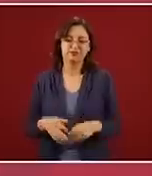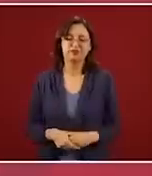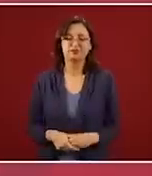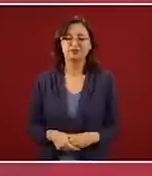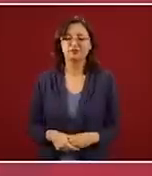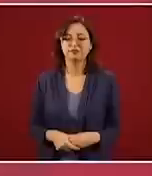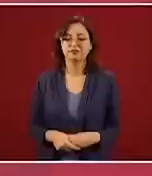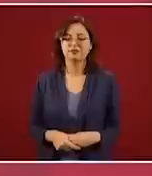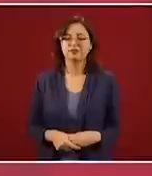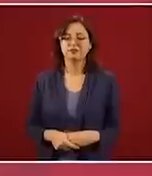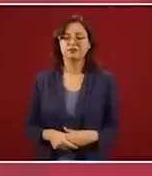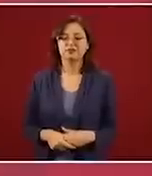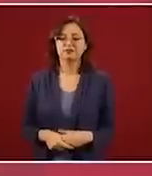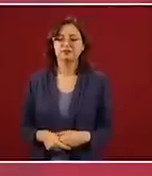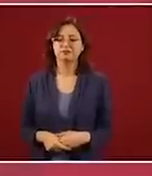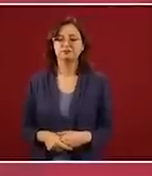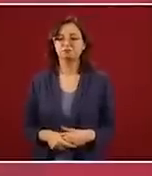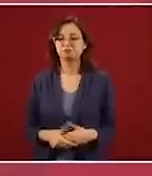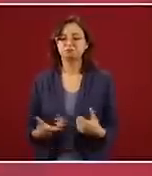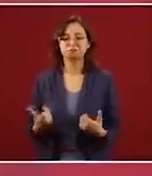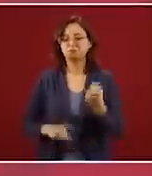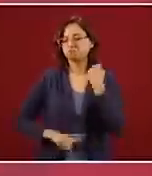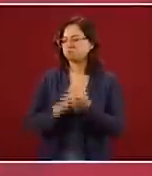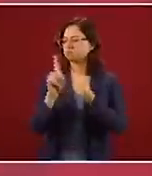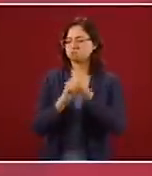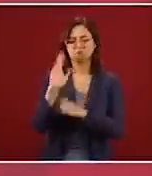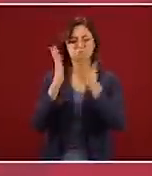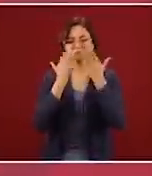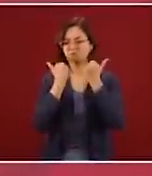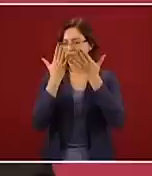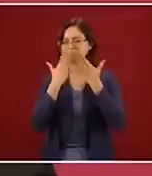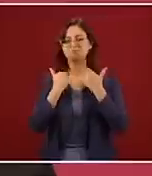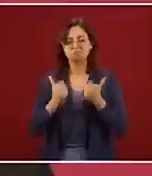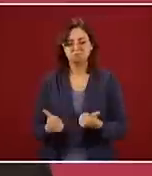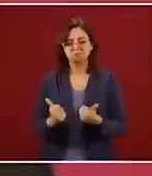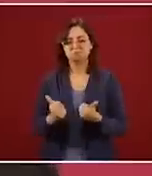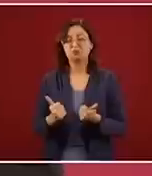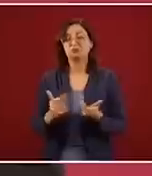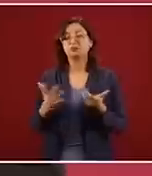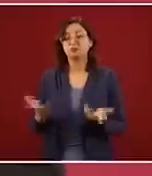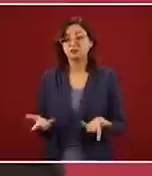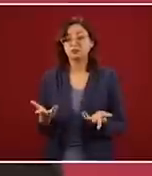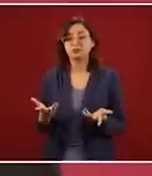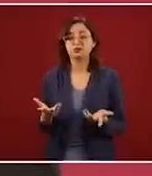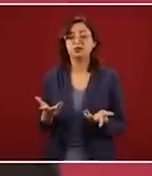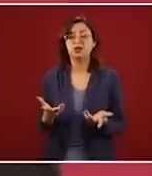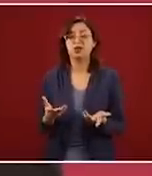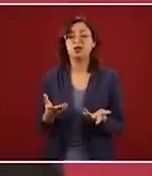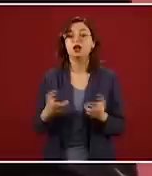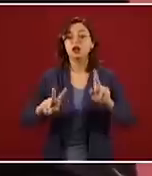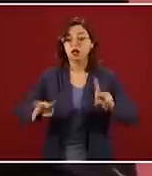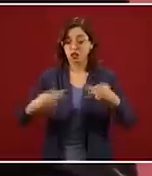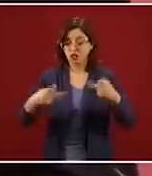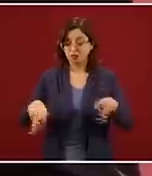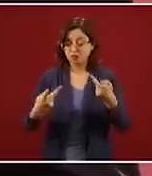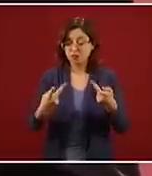no hay ningún problema. Incluso si se vende a este precio,